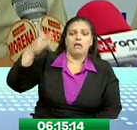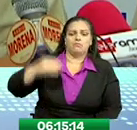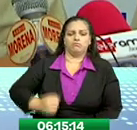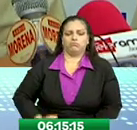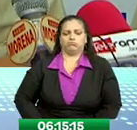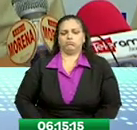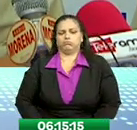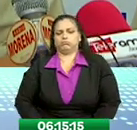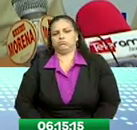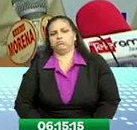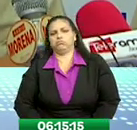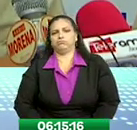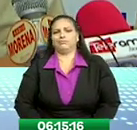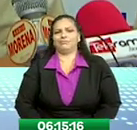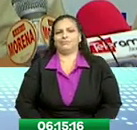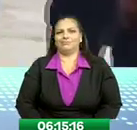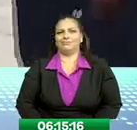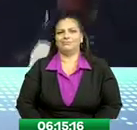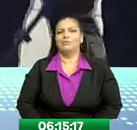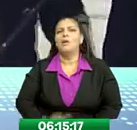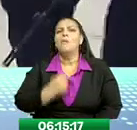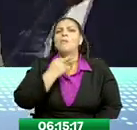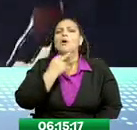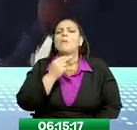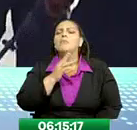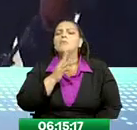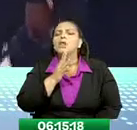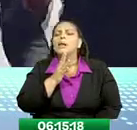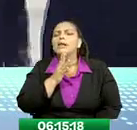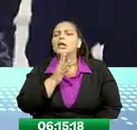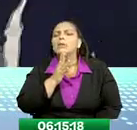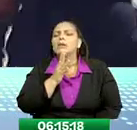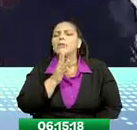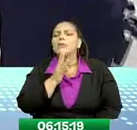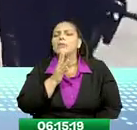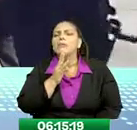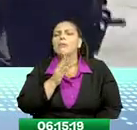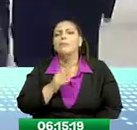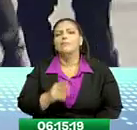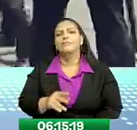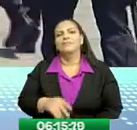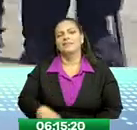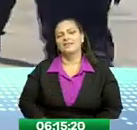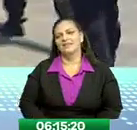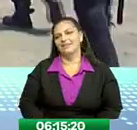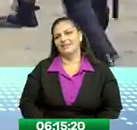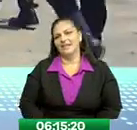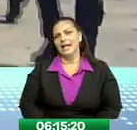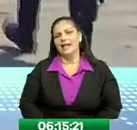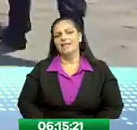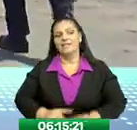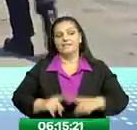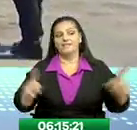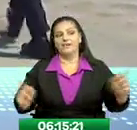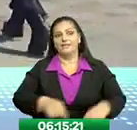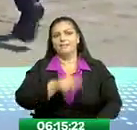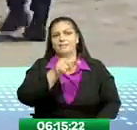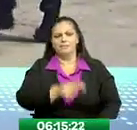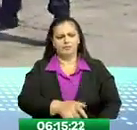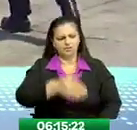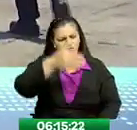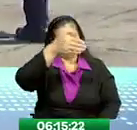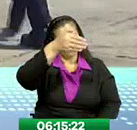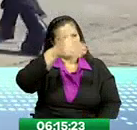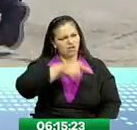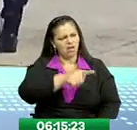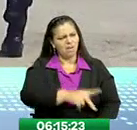astucia. Claro, pues. Antes esos chiquitos, esos que parecen conejos de salto en Gran Monte, pero te la saben todas. La maldad